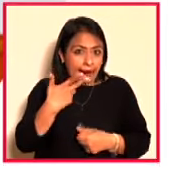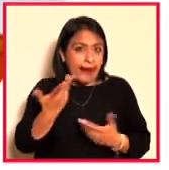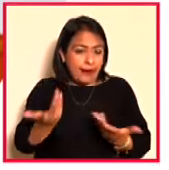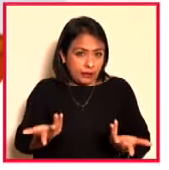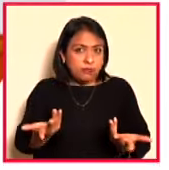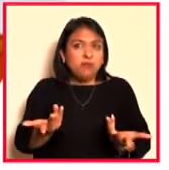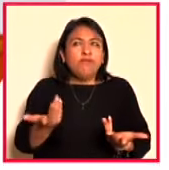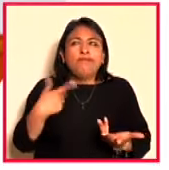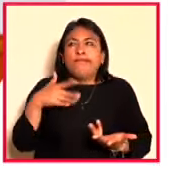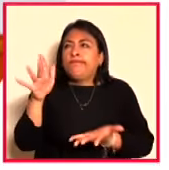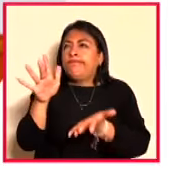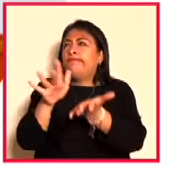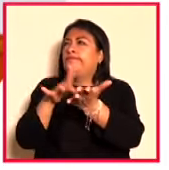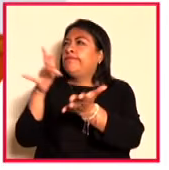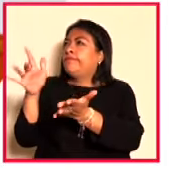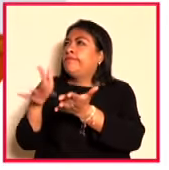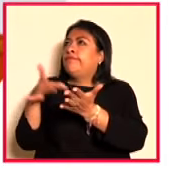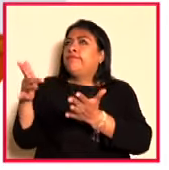inspiraciones